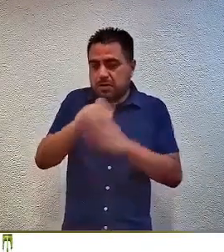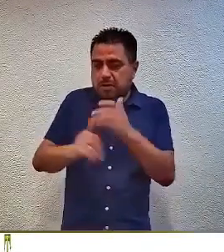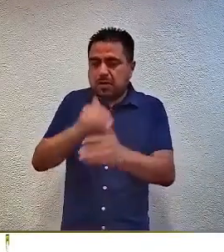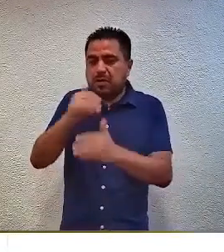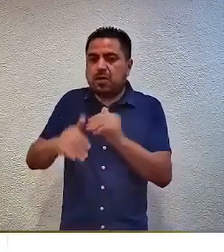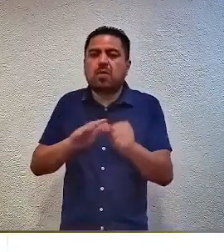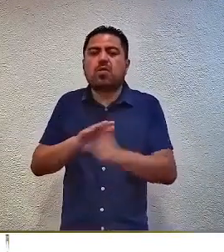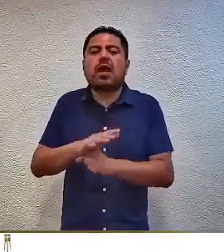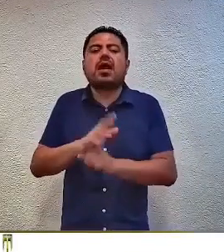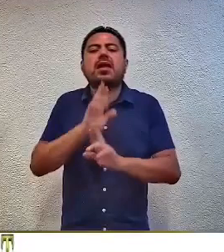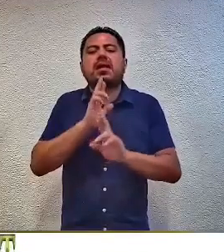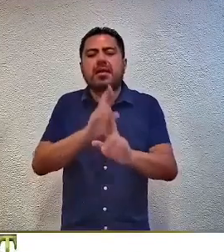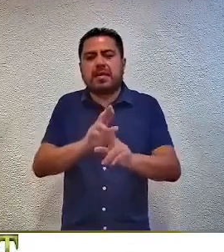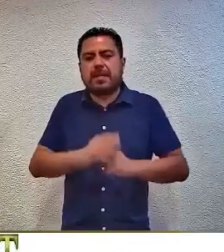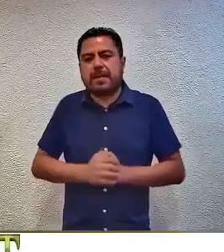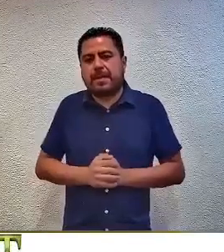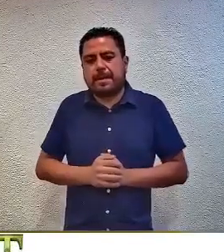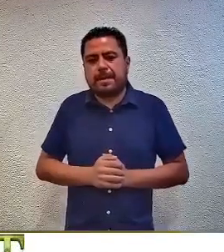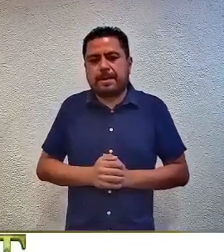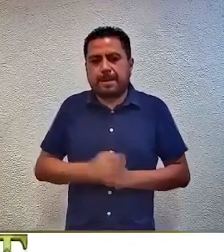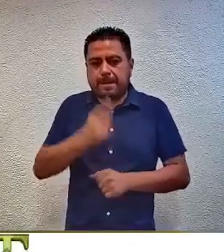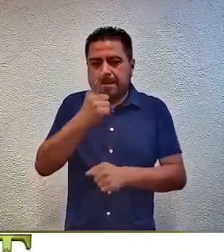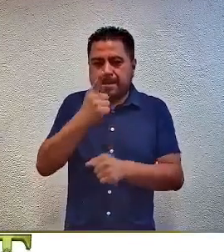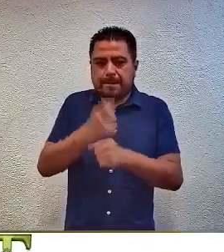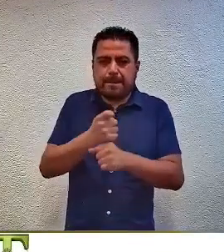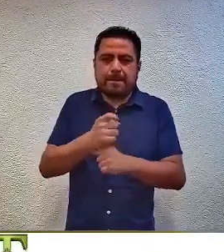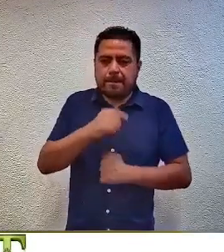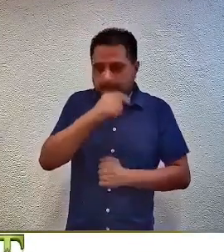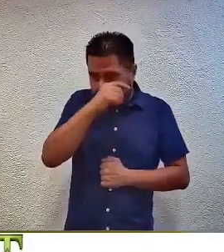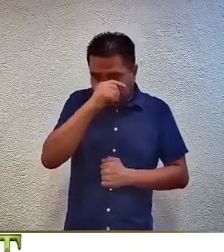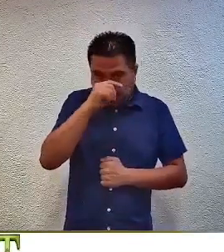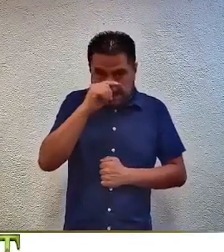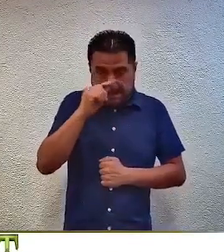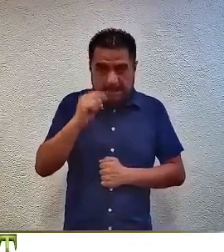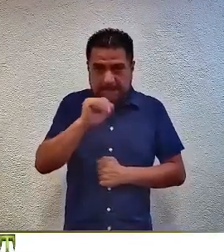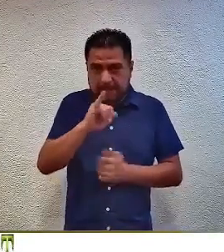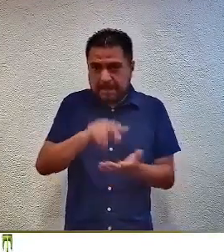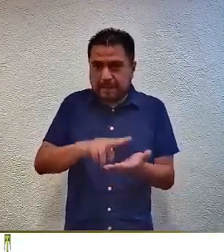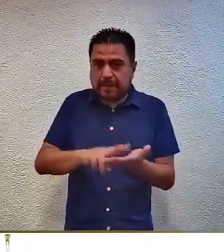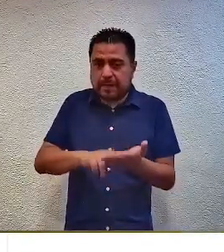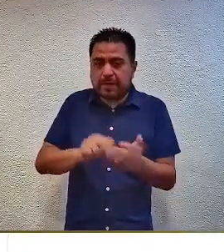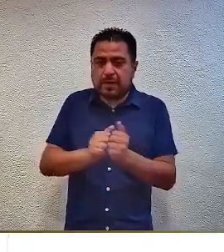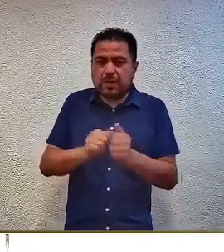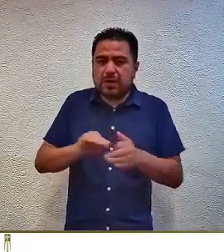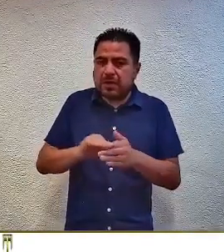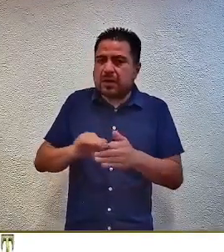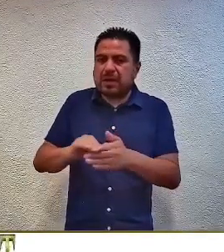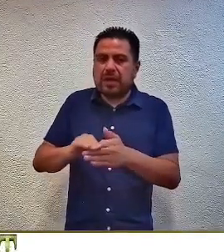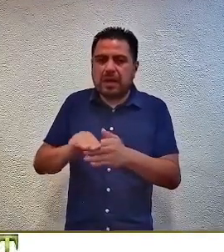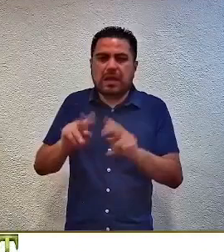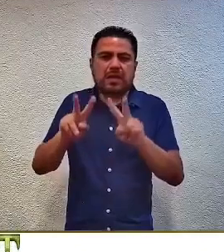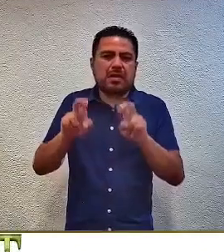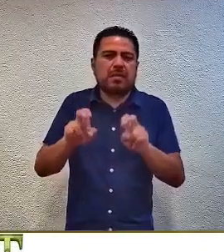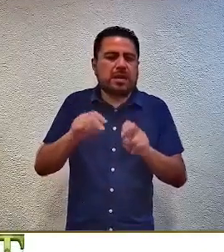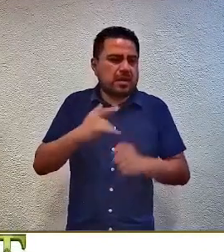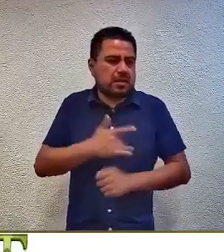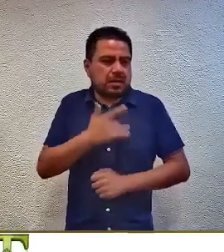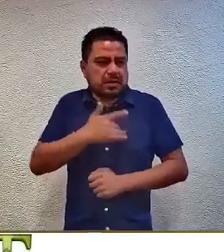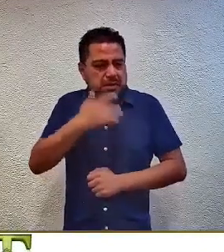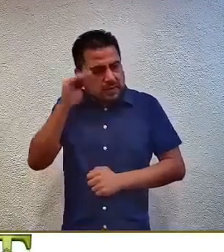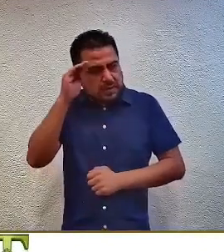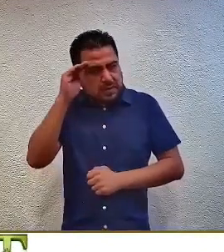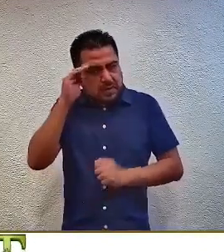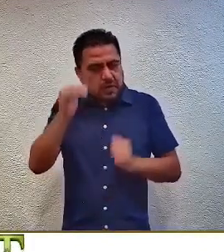siguientes puntos resolutivos. Primero, son infundados los agravios hechos valer por los recurrentes en términos de las consideraciones expuestas